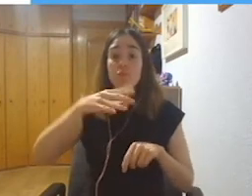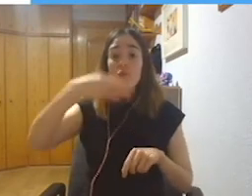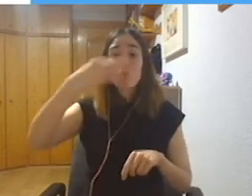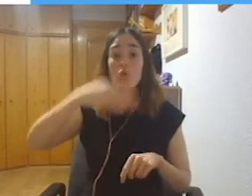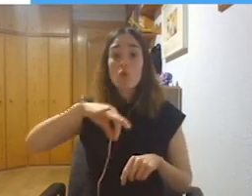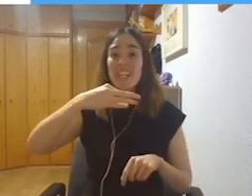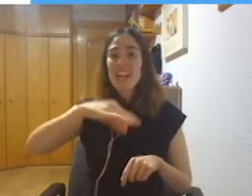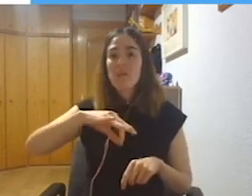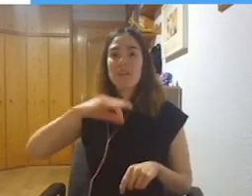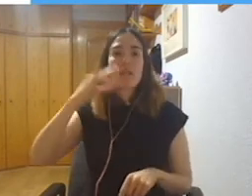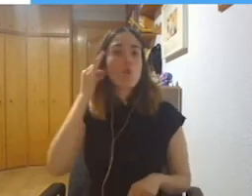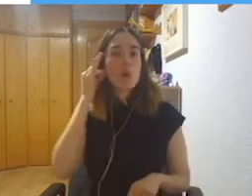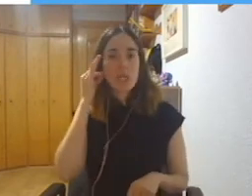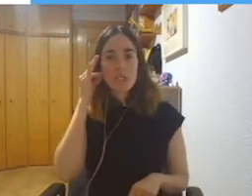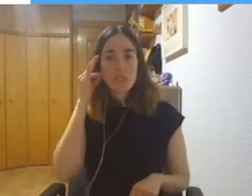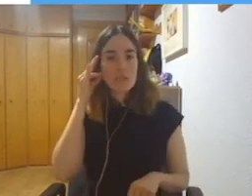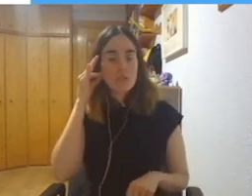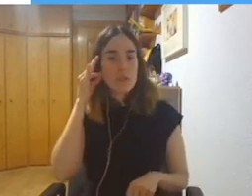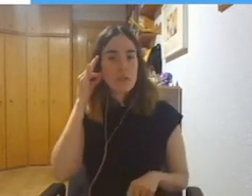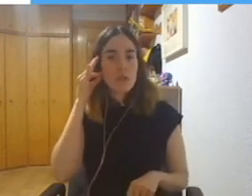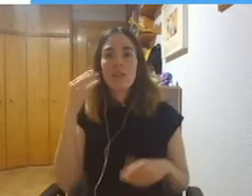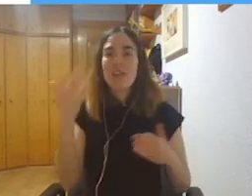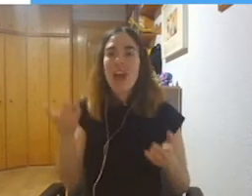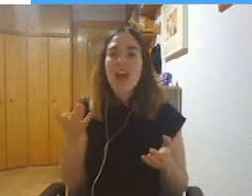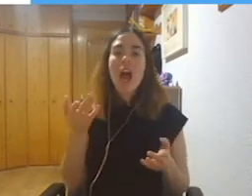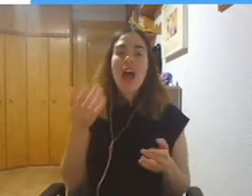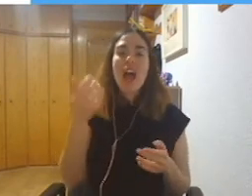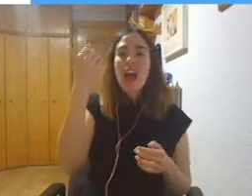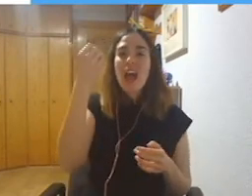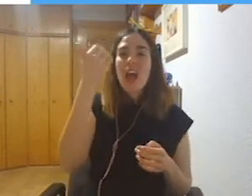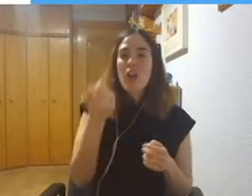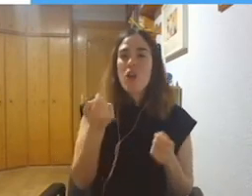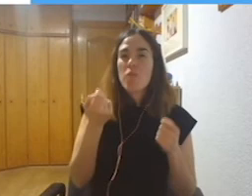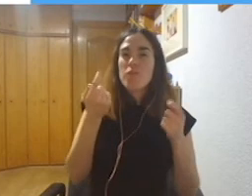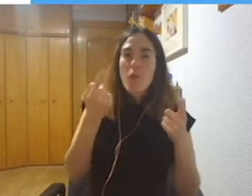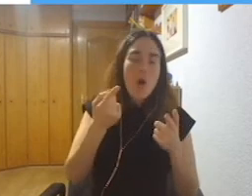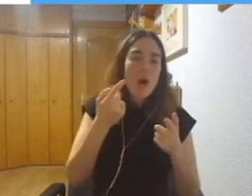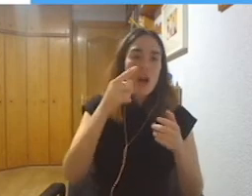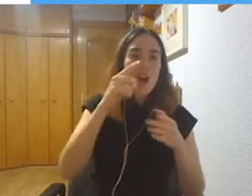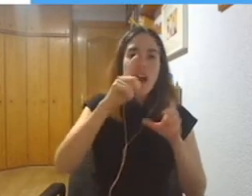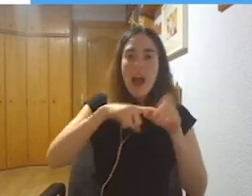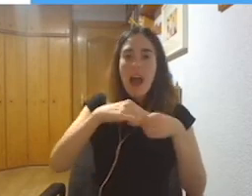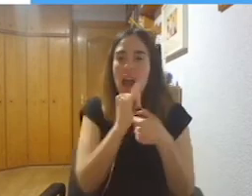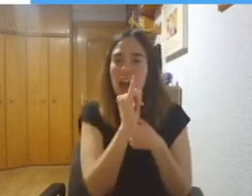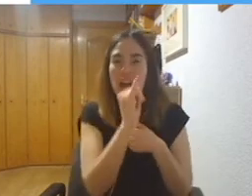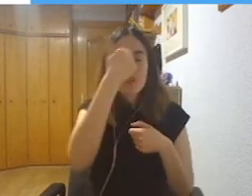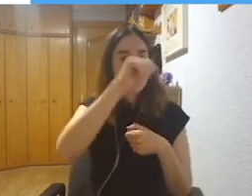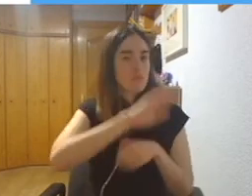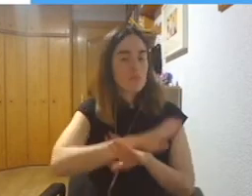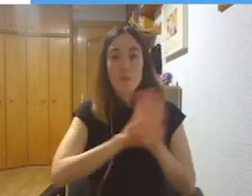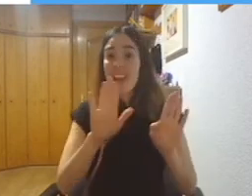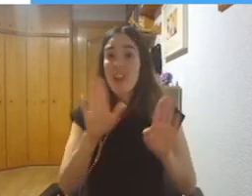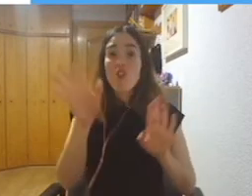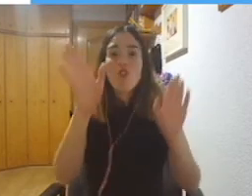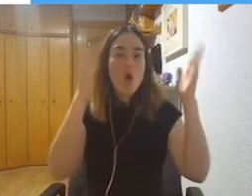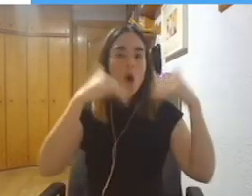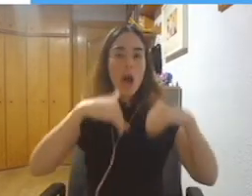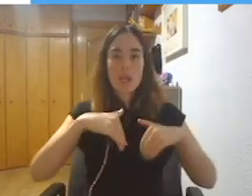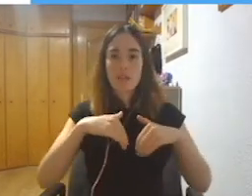solamente había intérpretes mujeres. No es que hubiera poca presencia de intérpretes hombres, sino que no la había, era nula